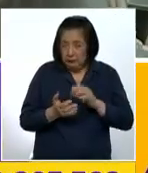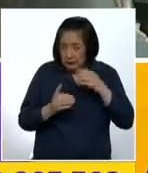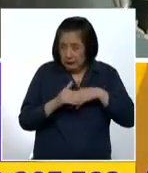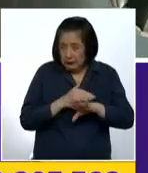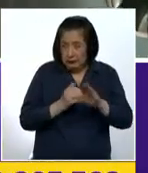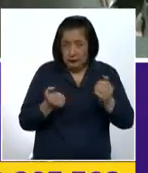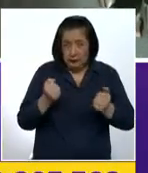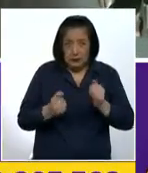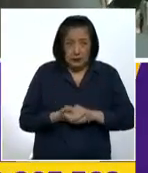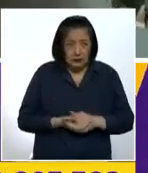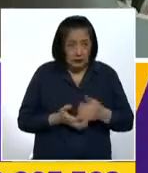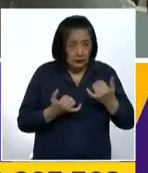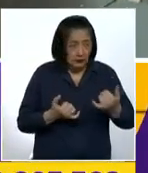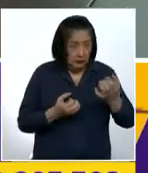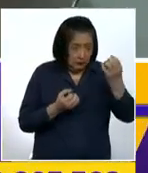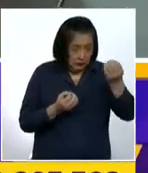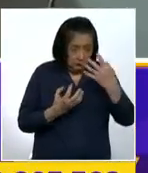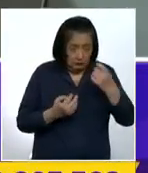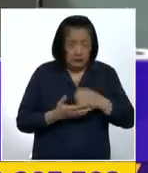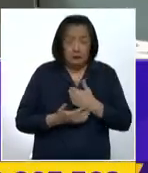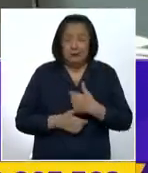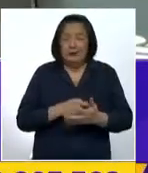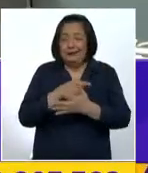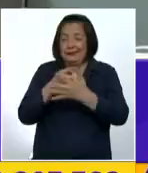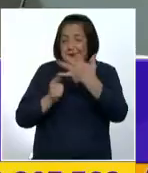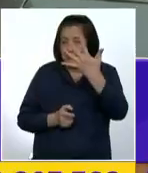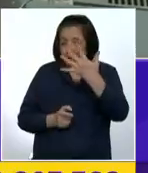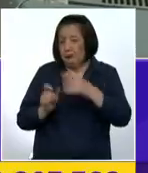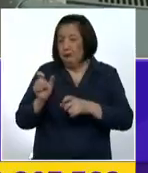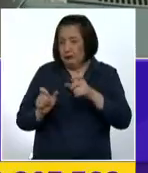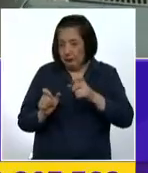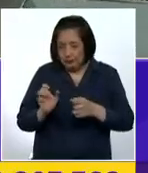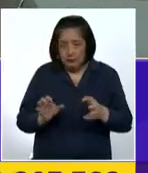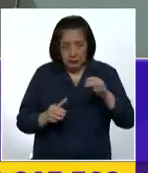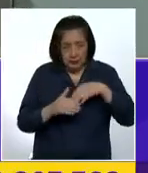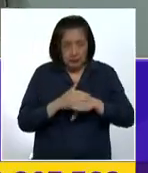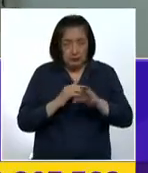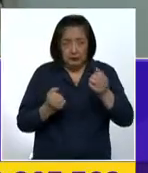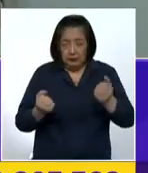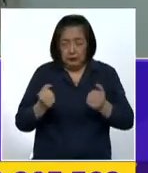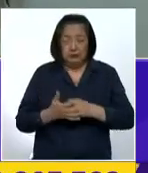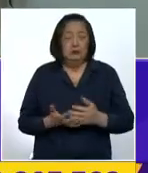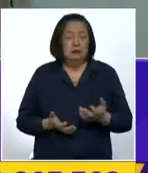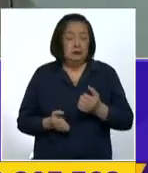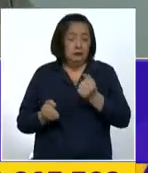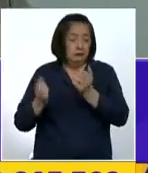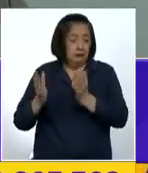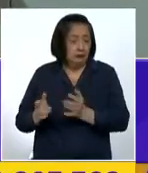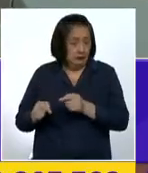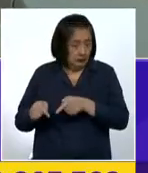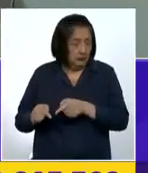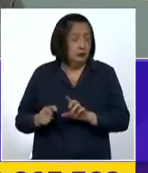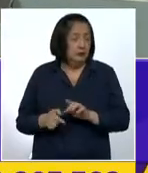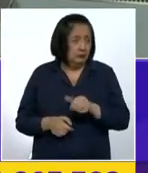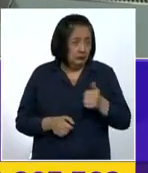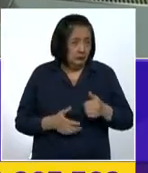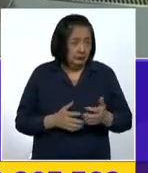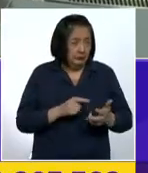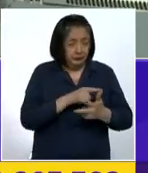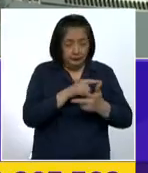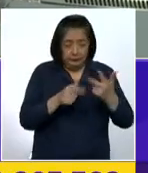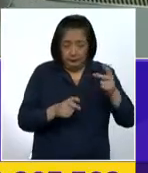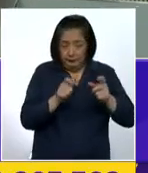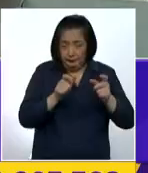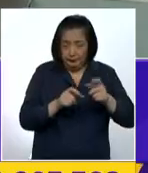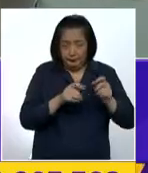Según tenemos información, eran 5 las personas que iban en el interior, quien manejaba, los 3 sujetos que se ven en las cámaras